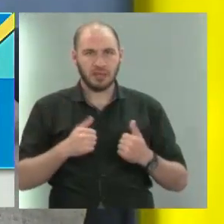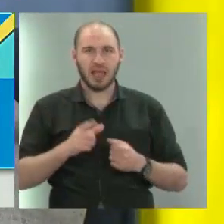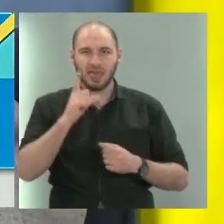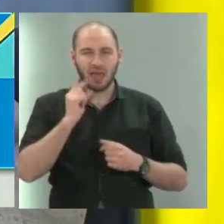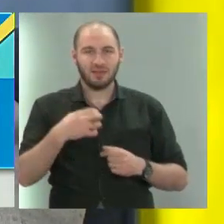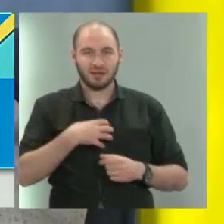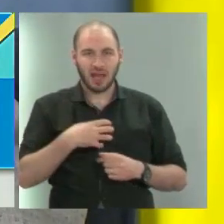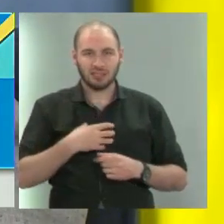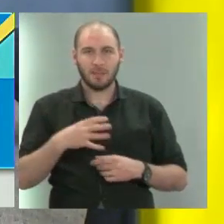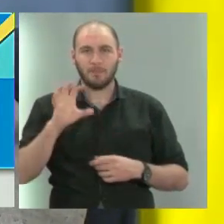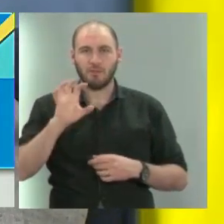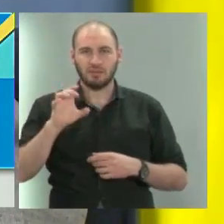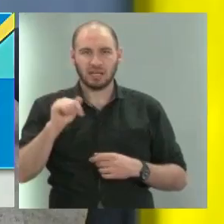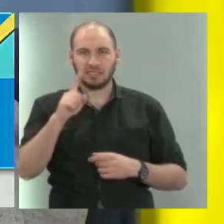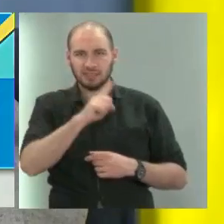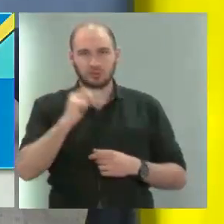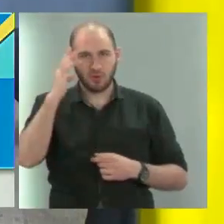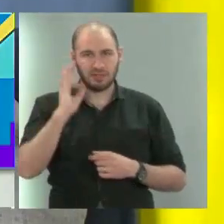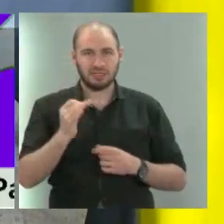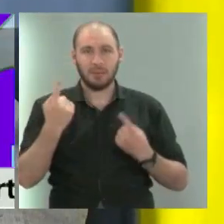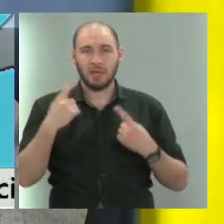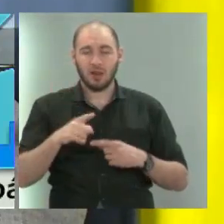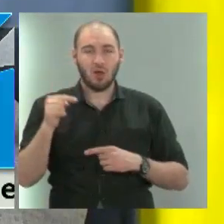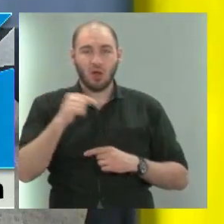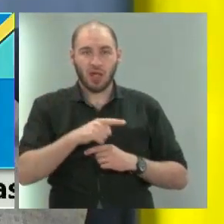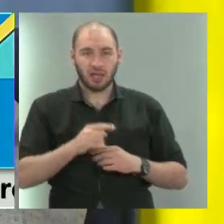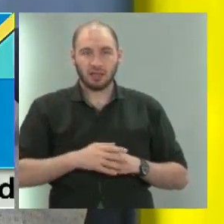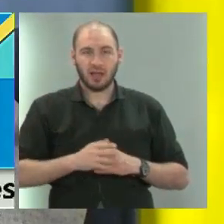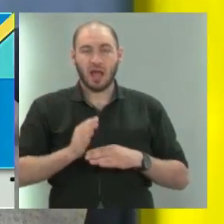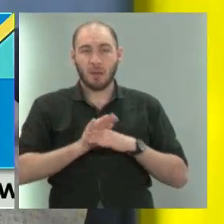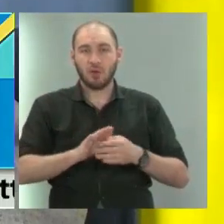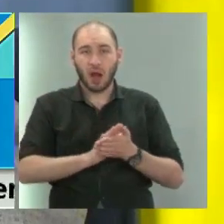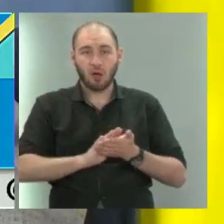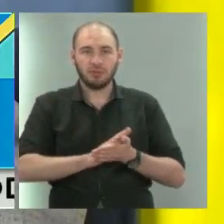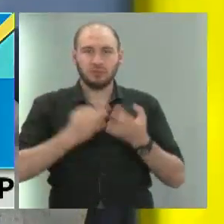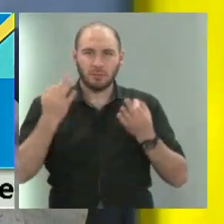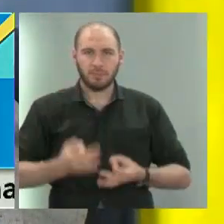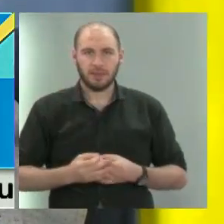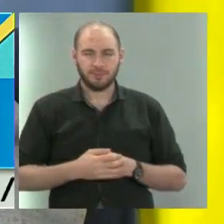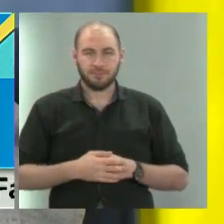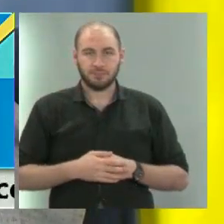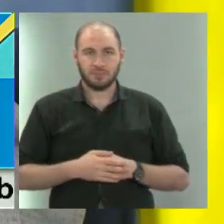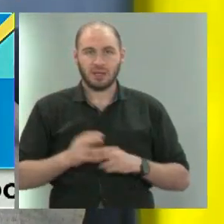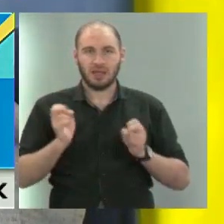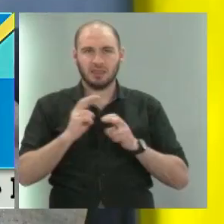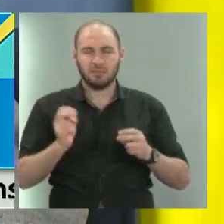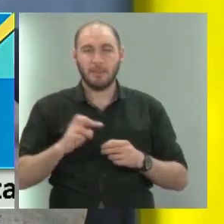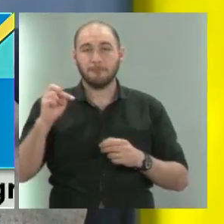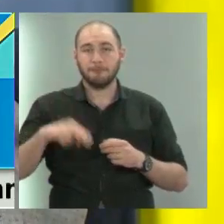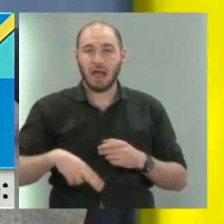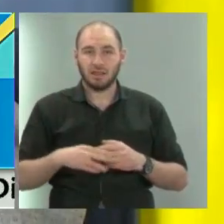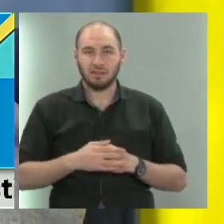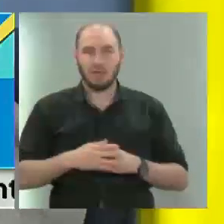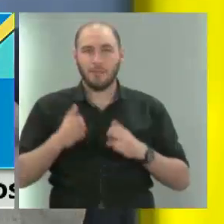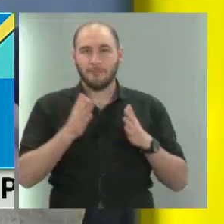días de clase en la provincia sean 190, pero él tiene que estar sostenido por buenos argumentos y fundamentos desde el punto de vista de la planificación,